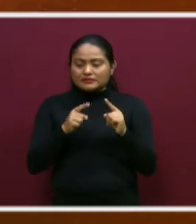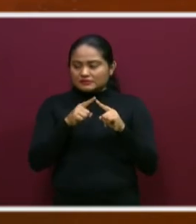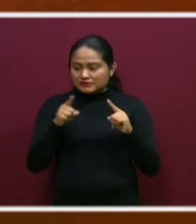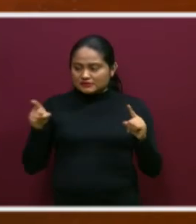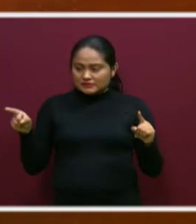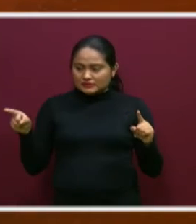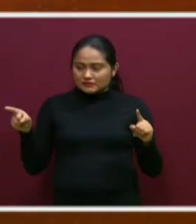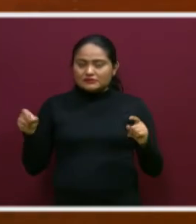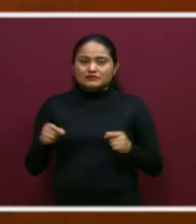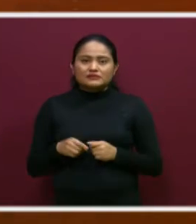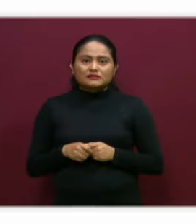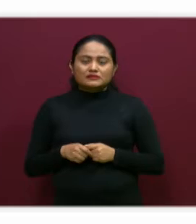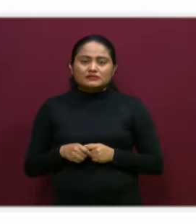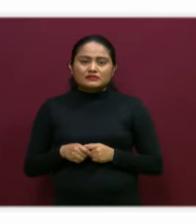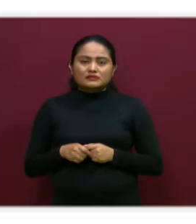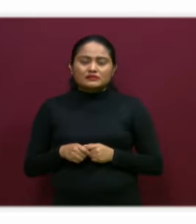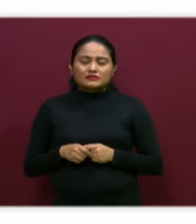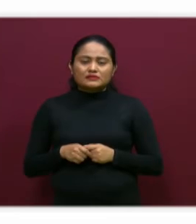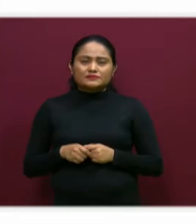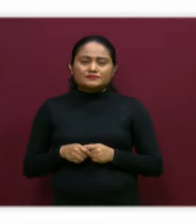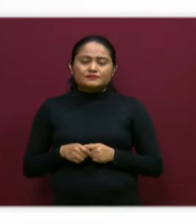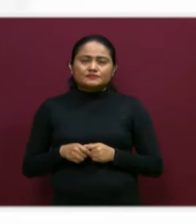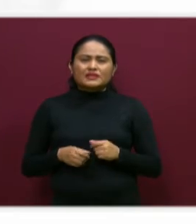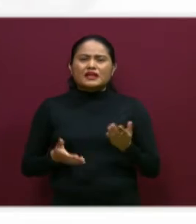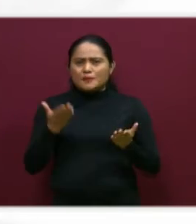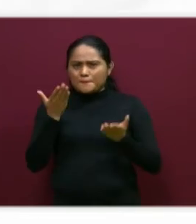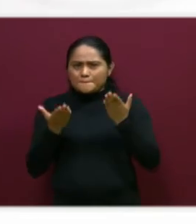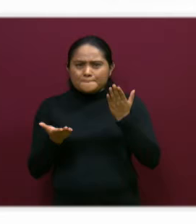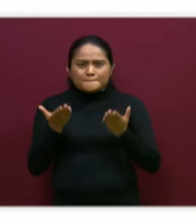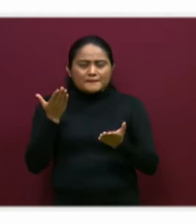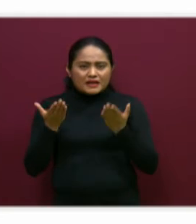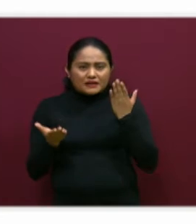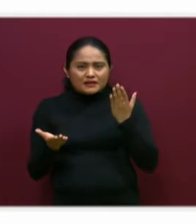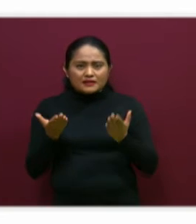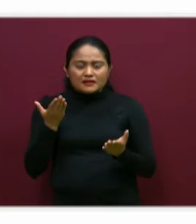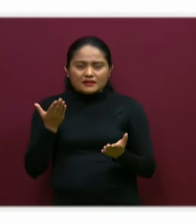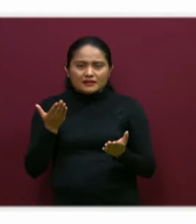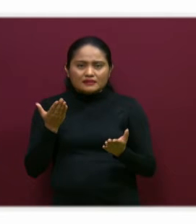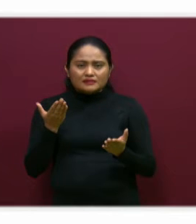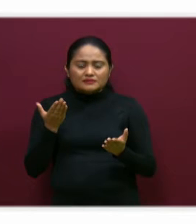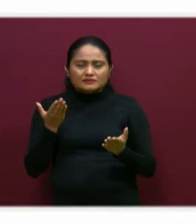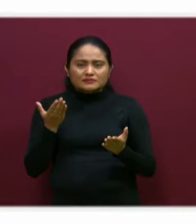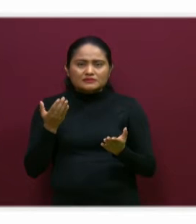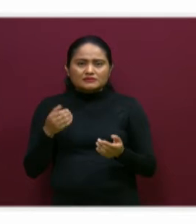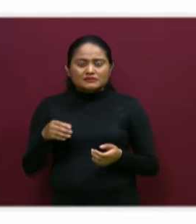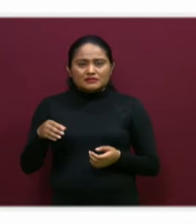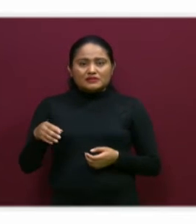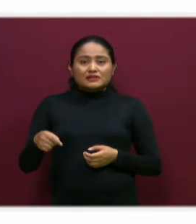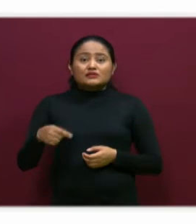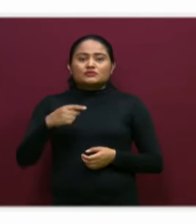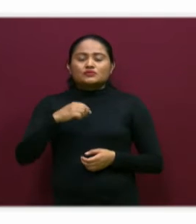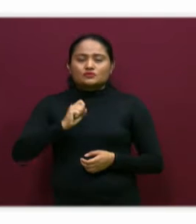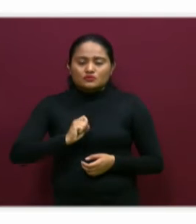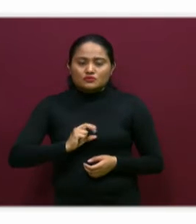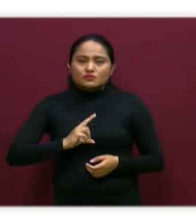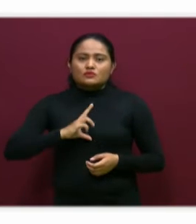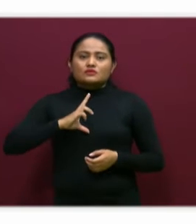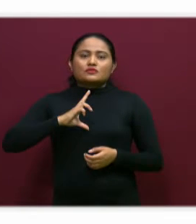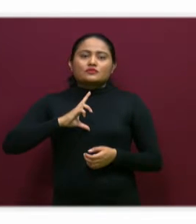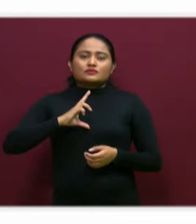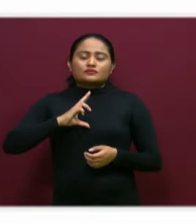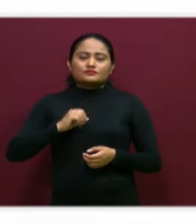lo que se intenta con este taller es promover el autoconocimiento poder promover la autoestima fomentar las habilidades